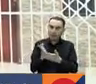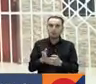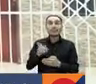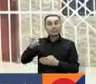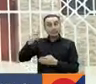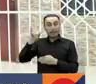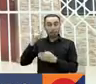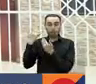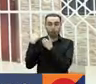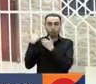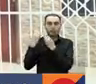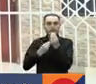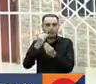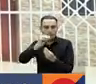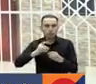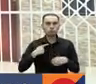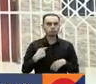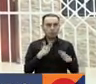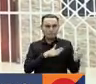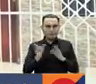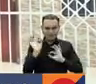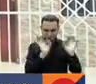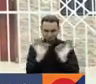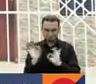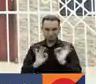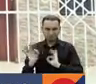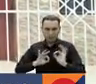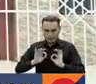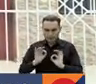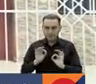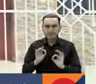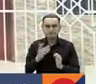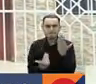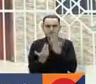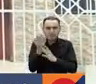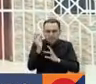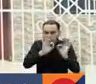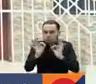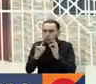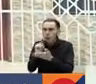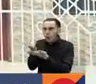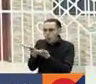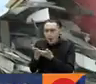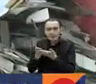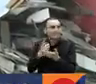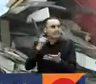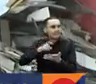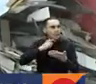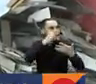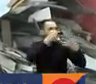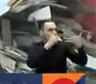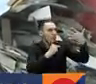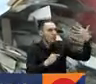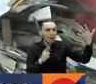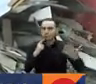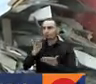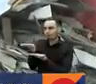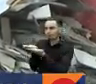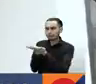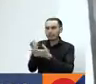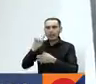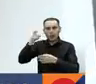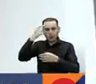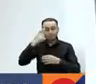de un plan de acción específico, empieza a hacer el suministro de los materiales. Las autoridades hicieron